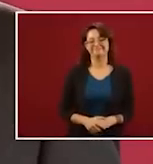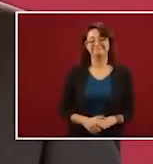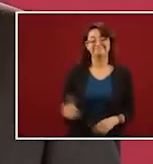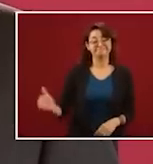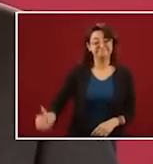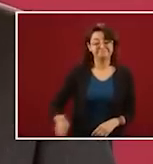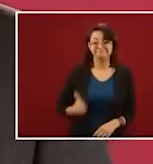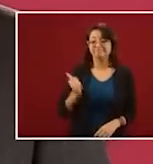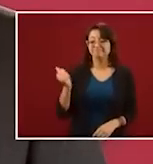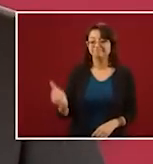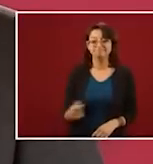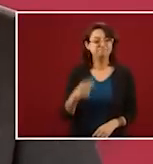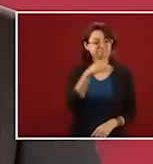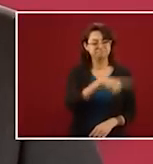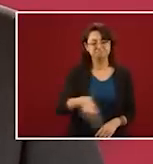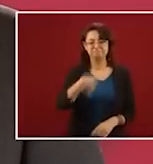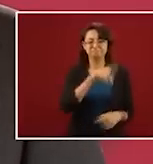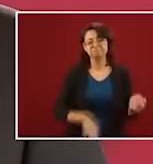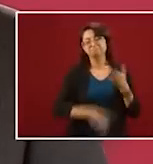pueden seguir